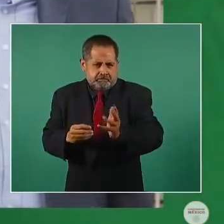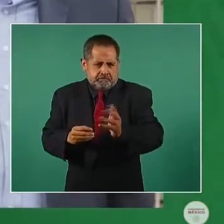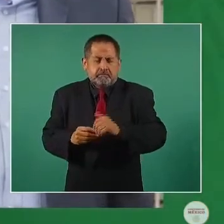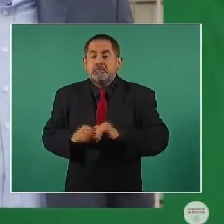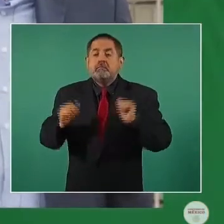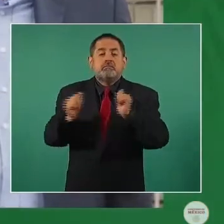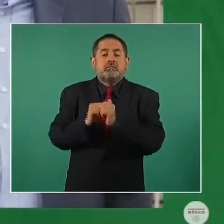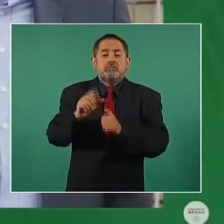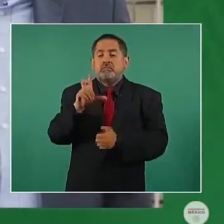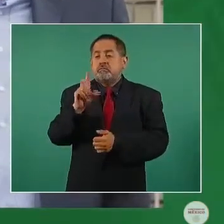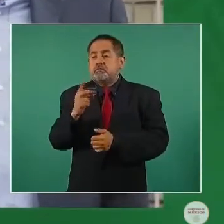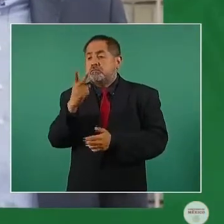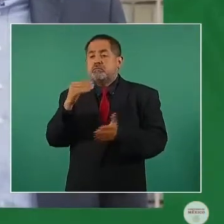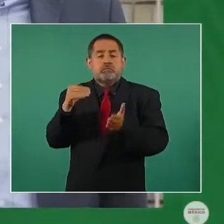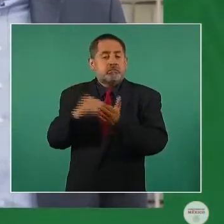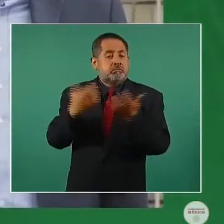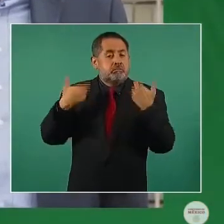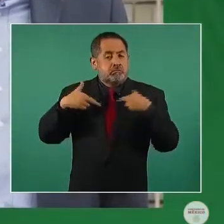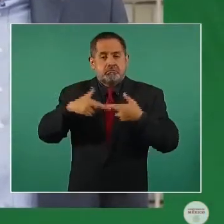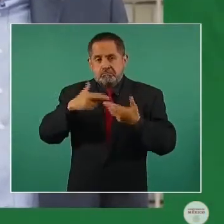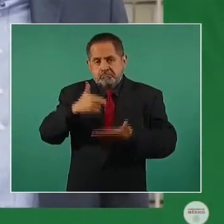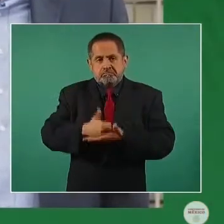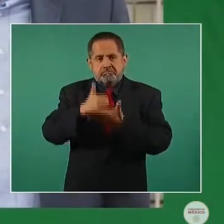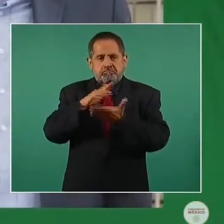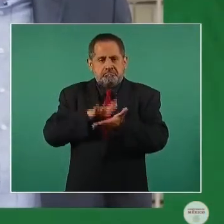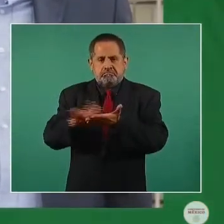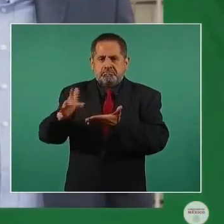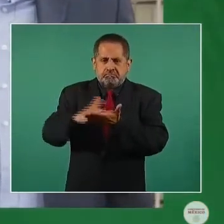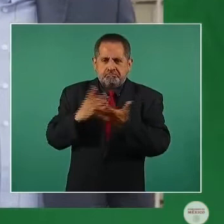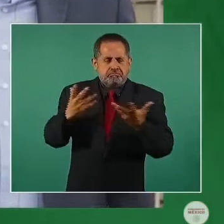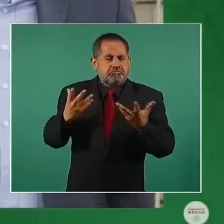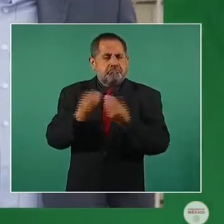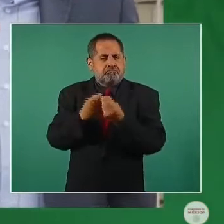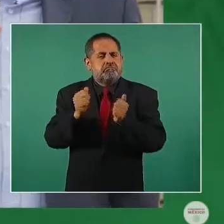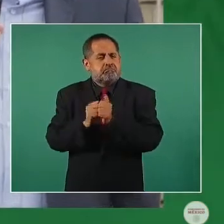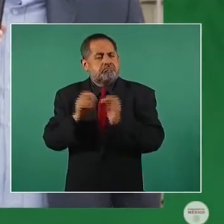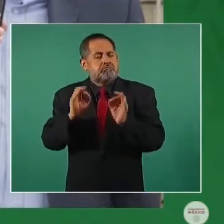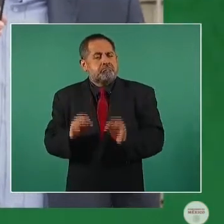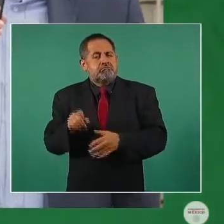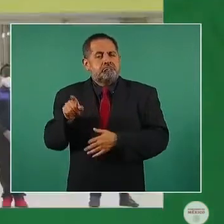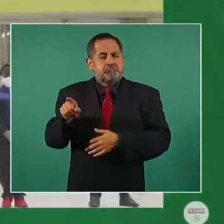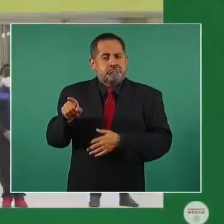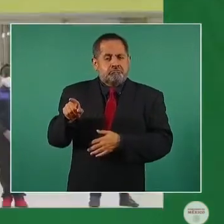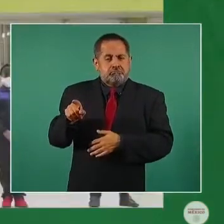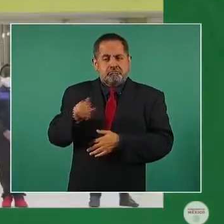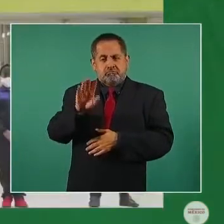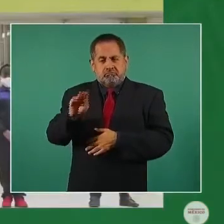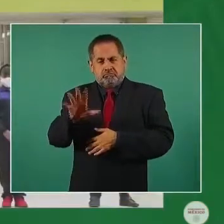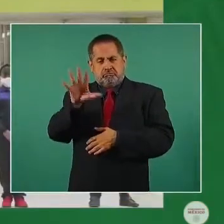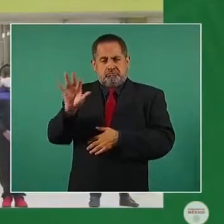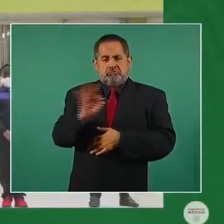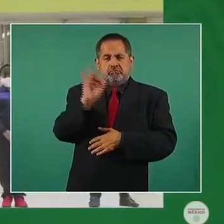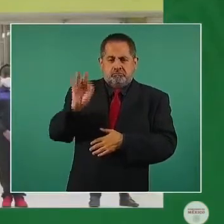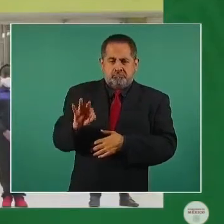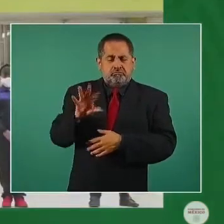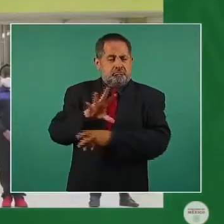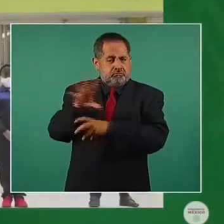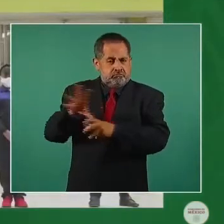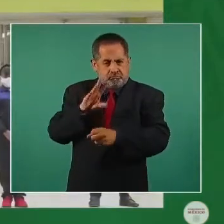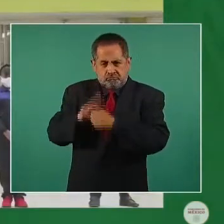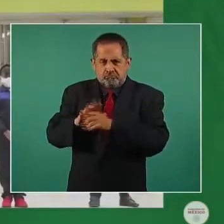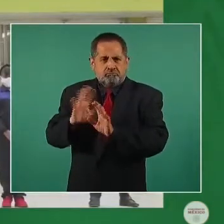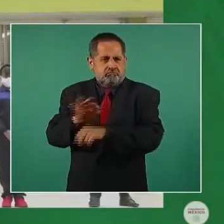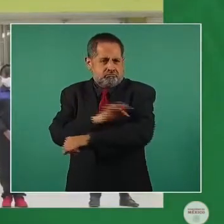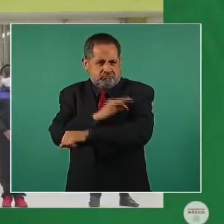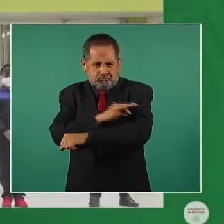de 32,000 maestras y maestras de Chihuahua, quienes un 95% están ya